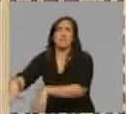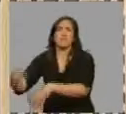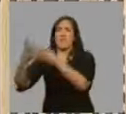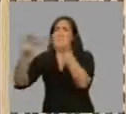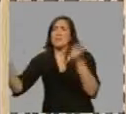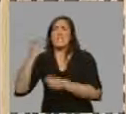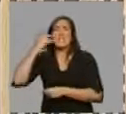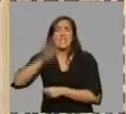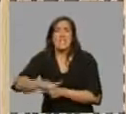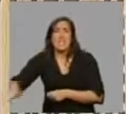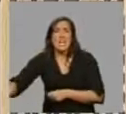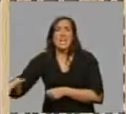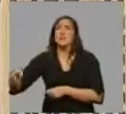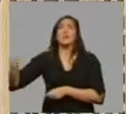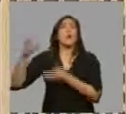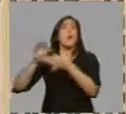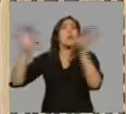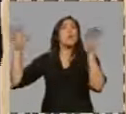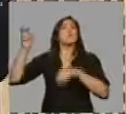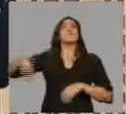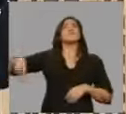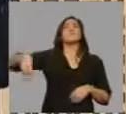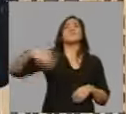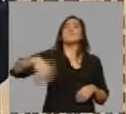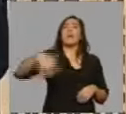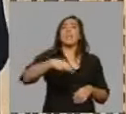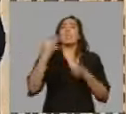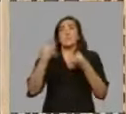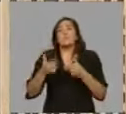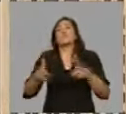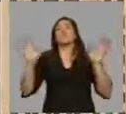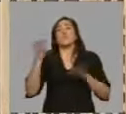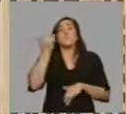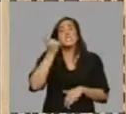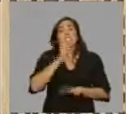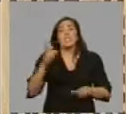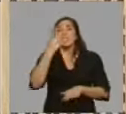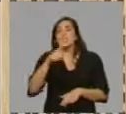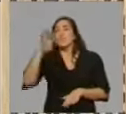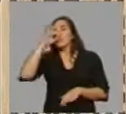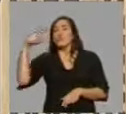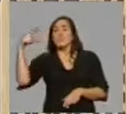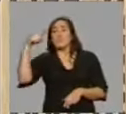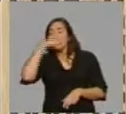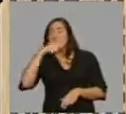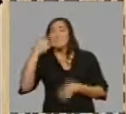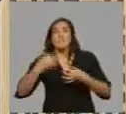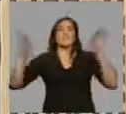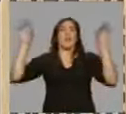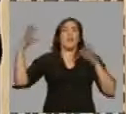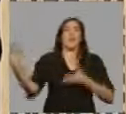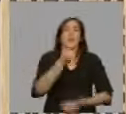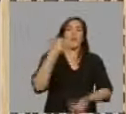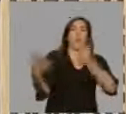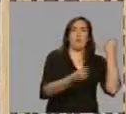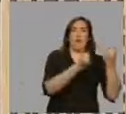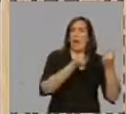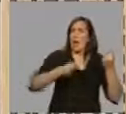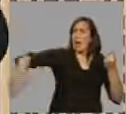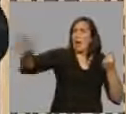desaparecido nietos, que afortunadamente 107 han sido recuperados. Curiosamente esos nos acusan hoy a nosotros. Es